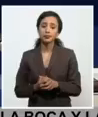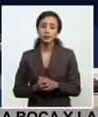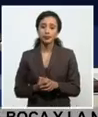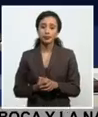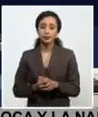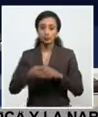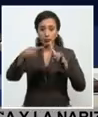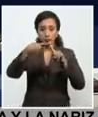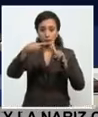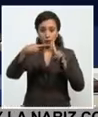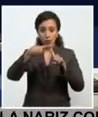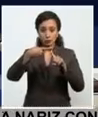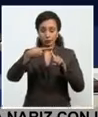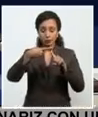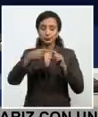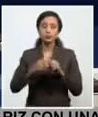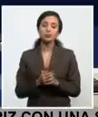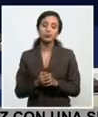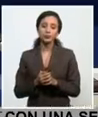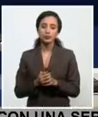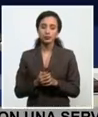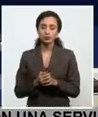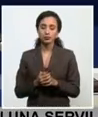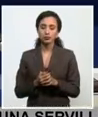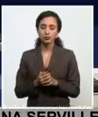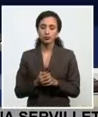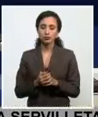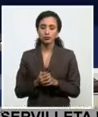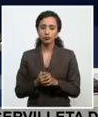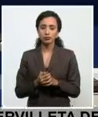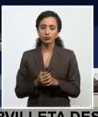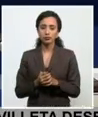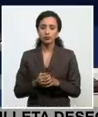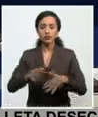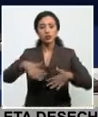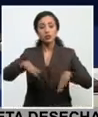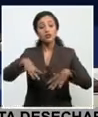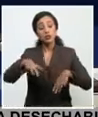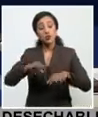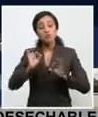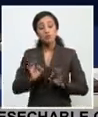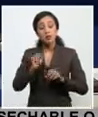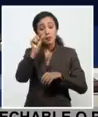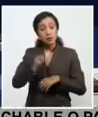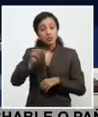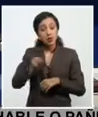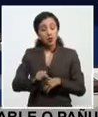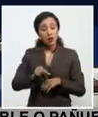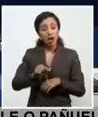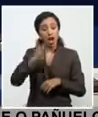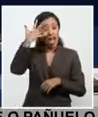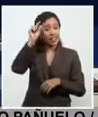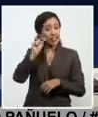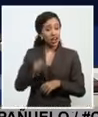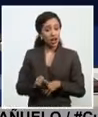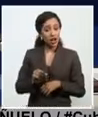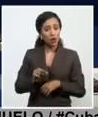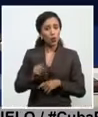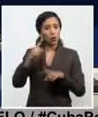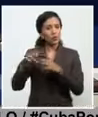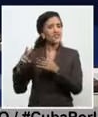Primero, de la situación de las personas extranjeros y visitantes que